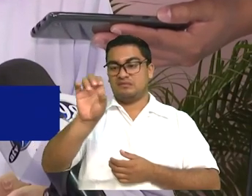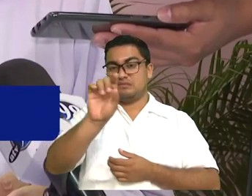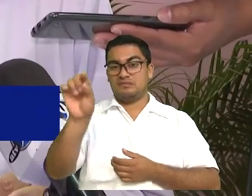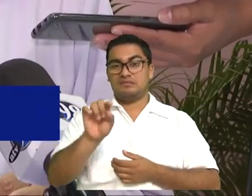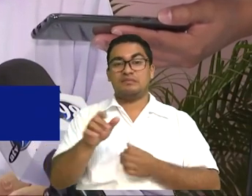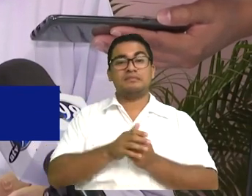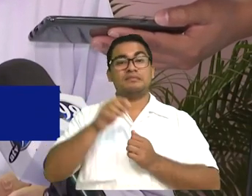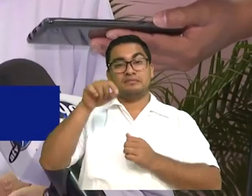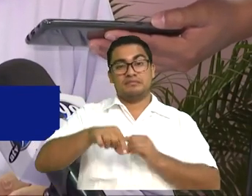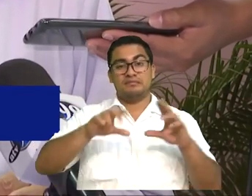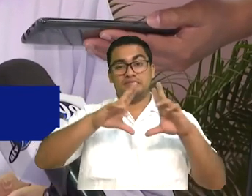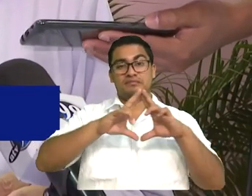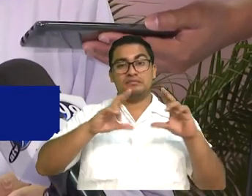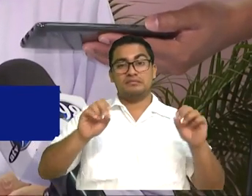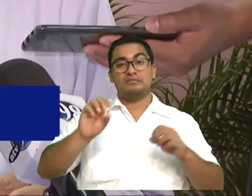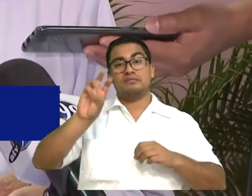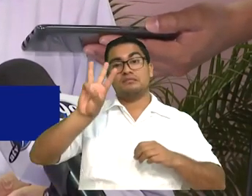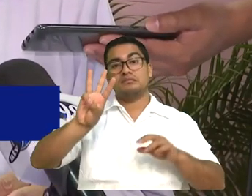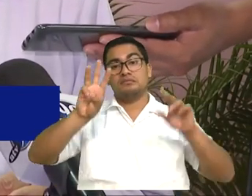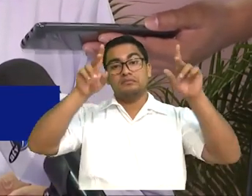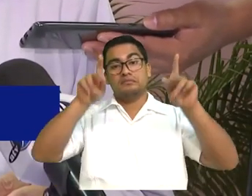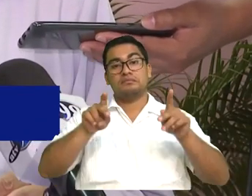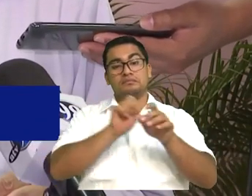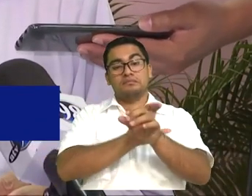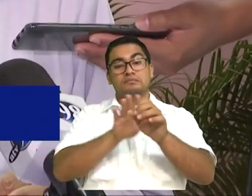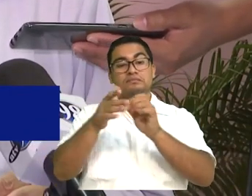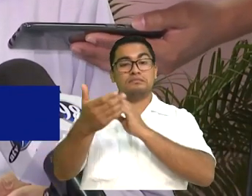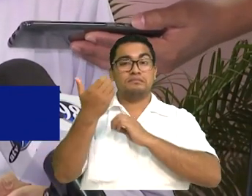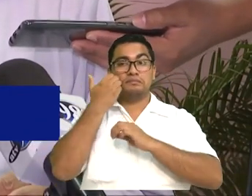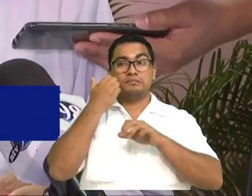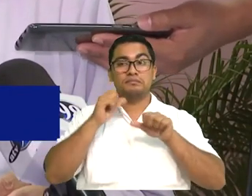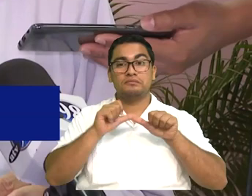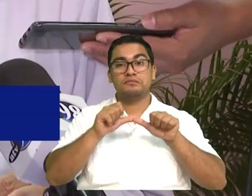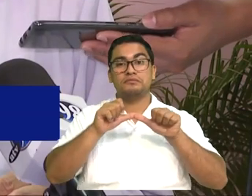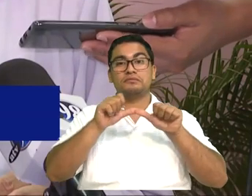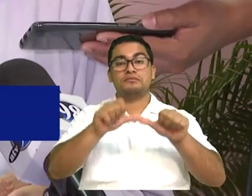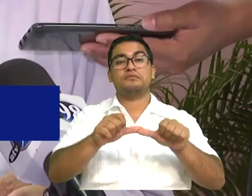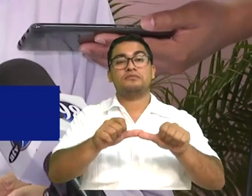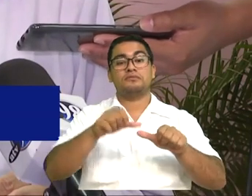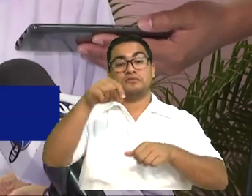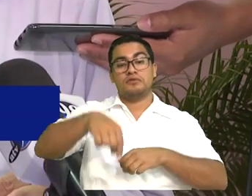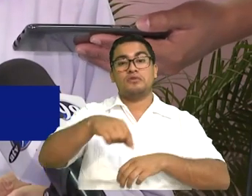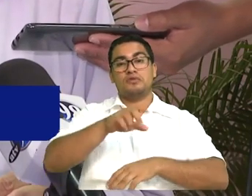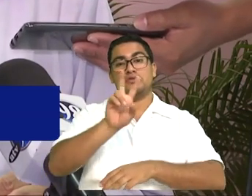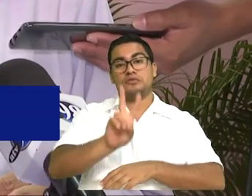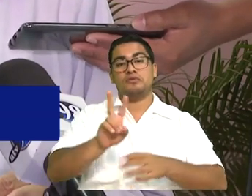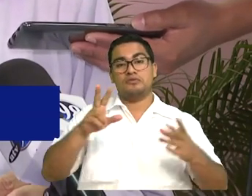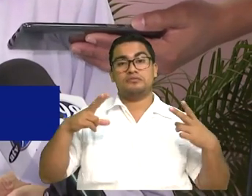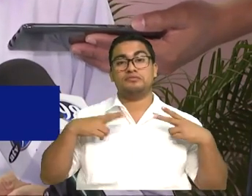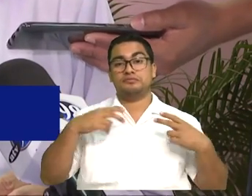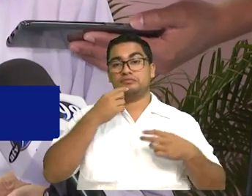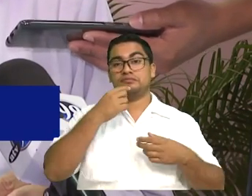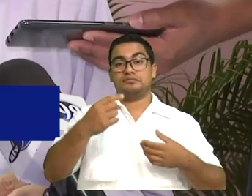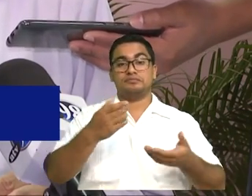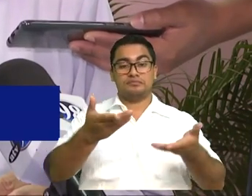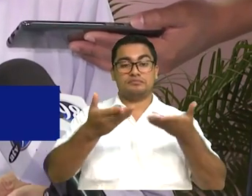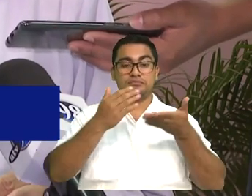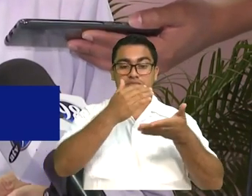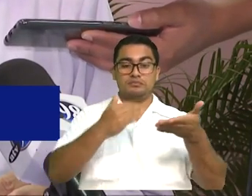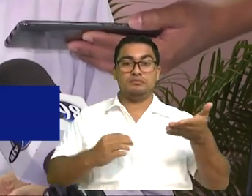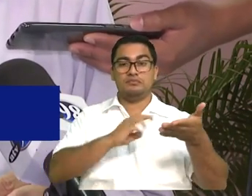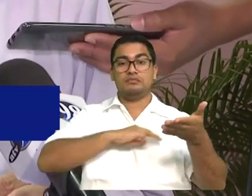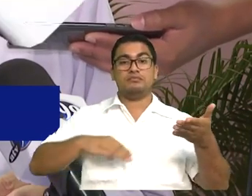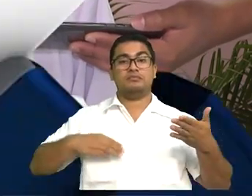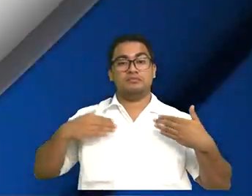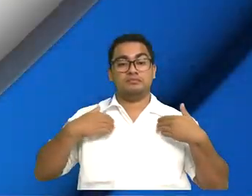En Nicaragua se mantienen los tres mismos casos confirmados de coronavirus hasta este 2 de abril, así lo informó el Ministerio